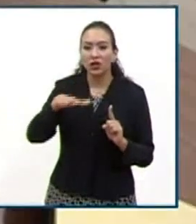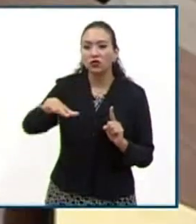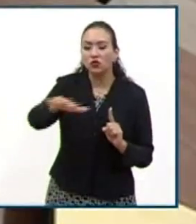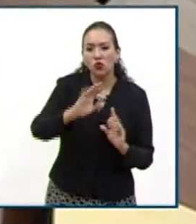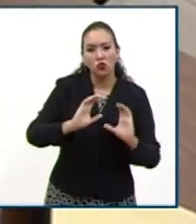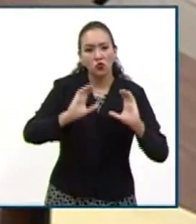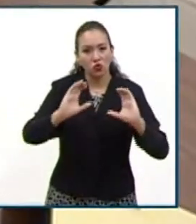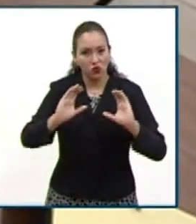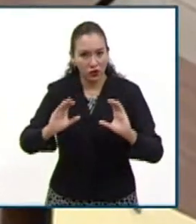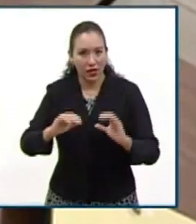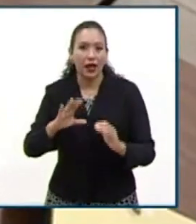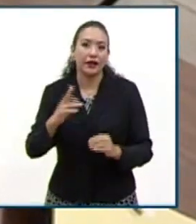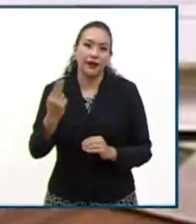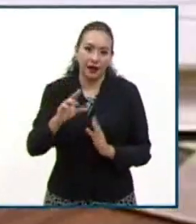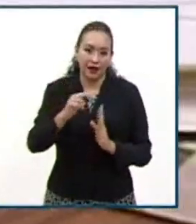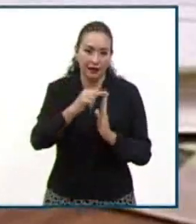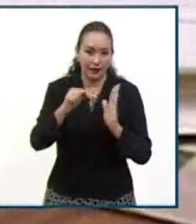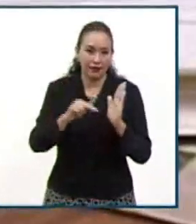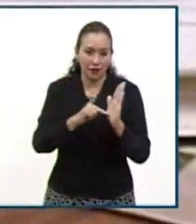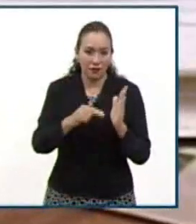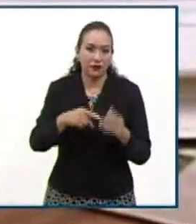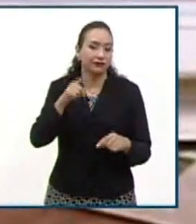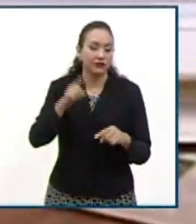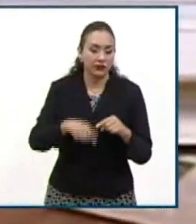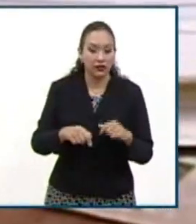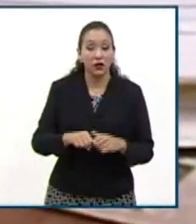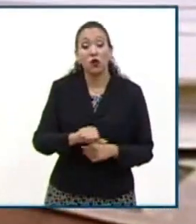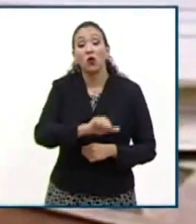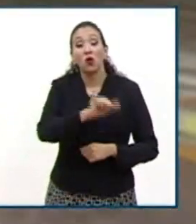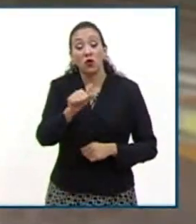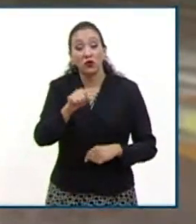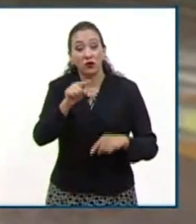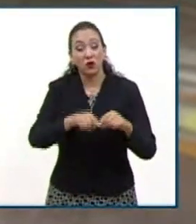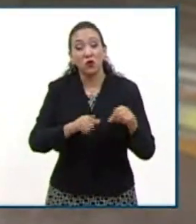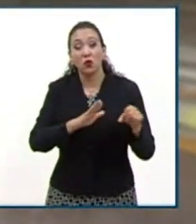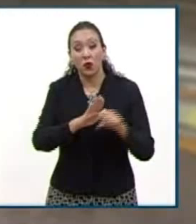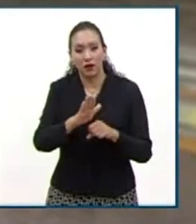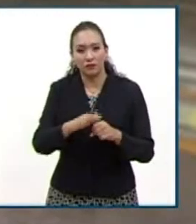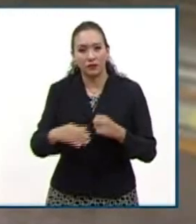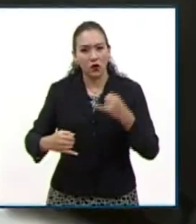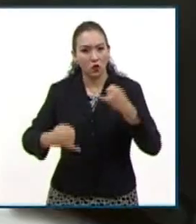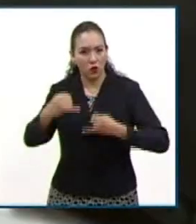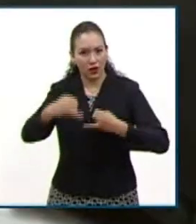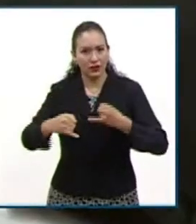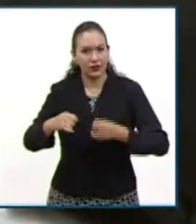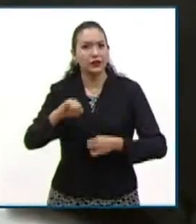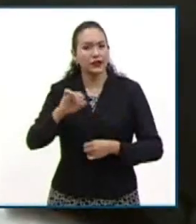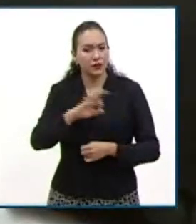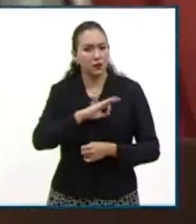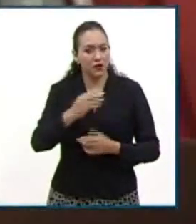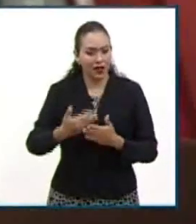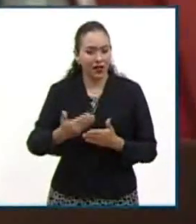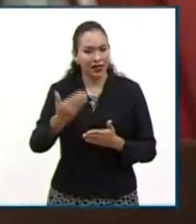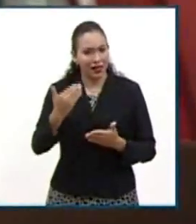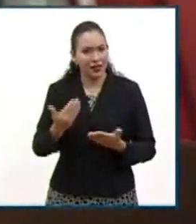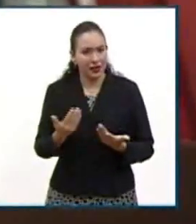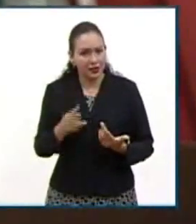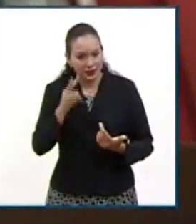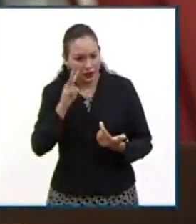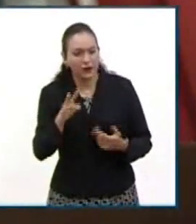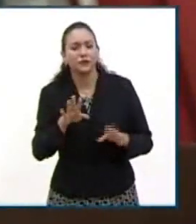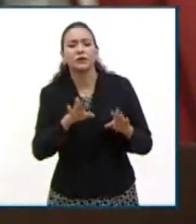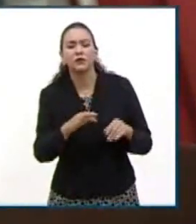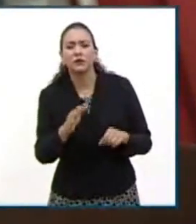generales. También se eliminó el régimen de excepción que tenían los jueces para otorgar la suspensión ante las